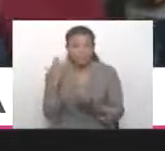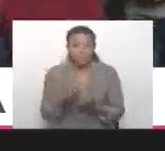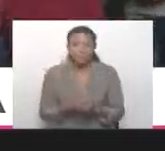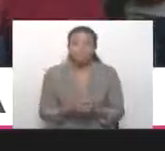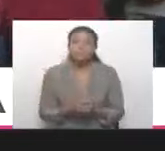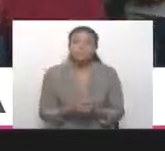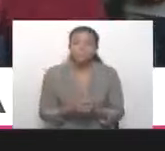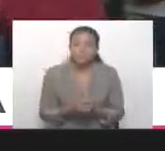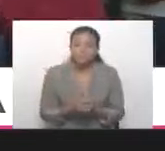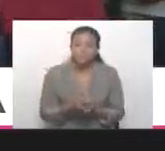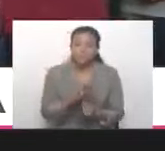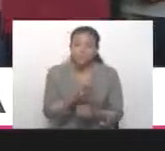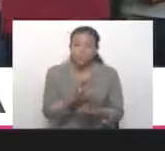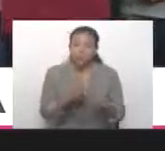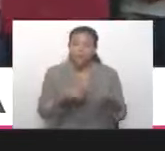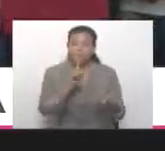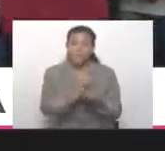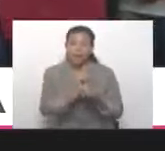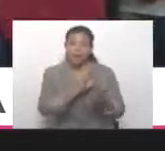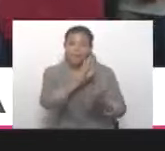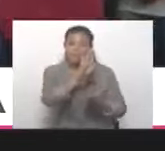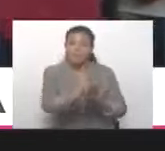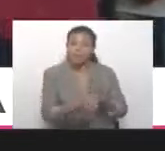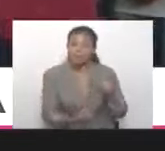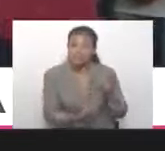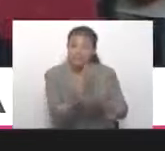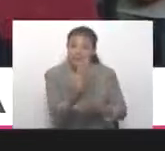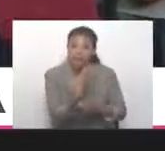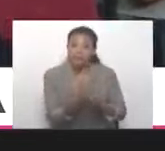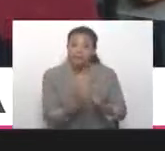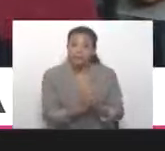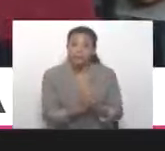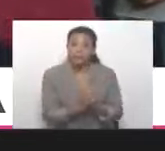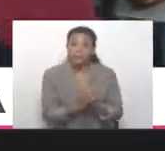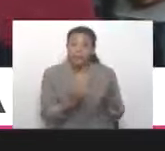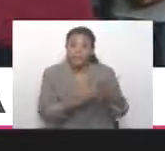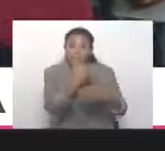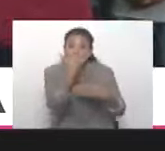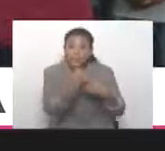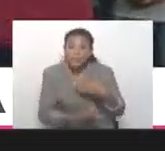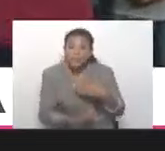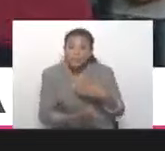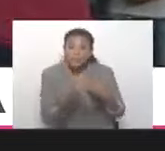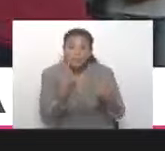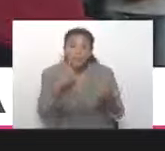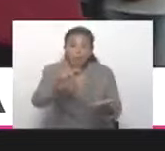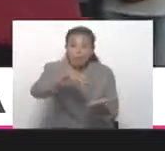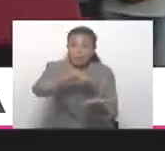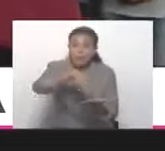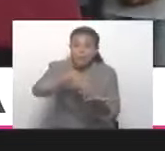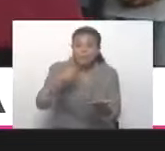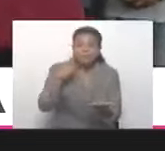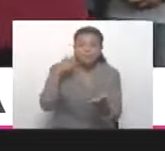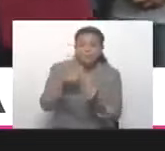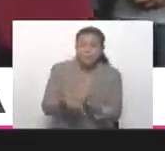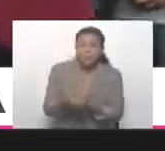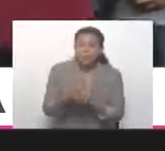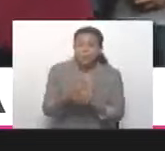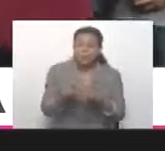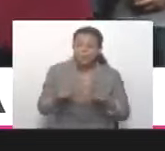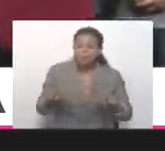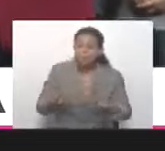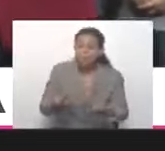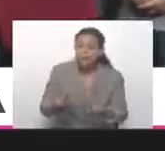Y ahora está en los primeros pasos de la fundación de un gran proyecto musical para